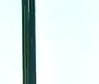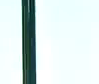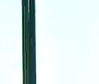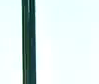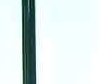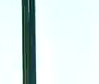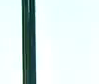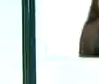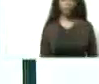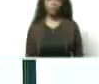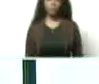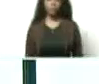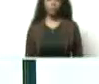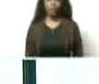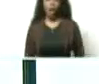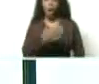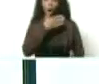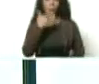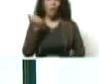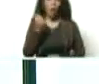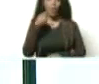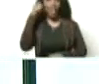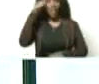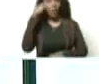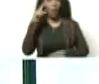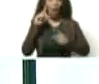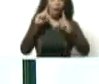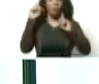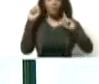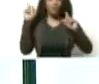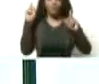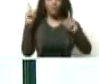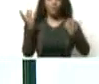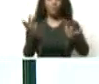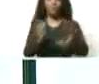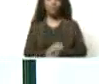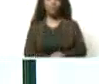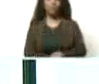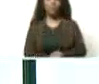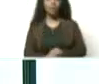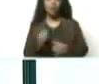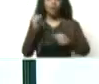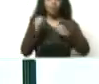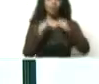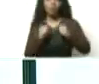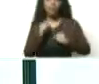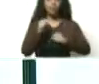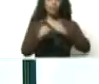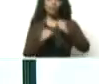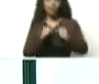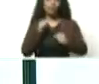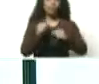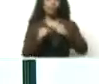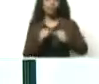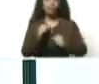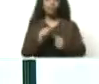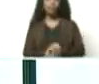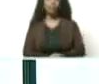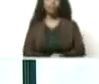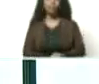lo mejor del vídeo fue la música verdad las cataratas las cataratas